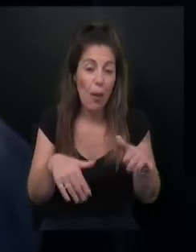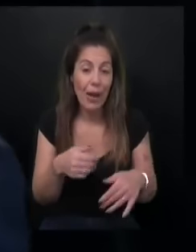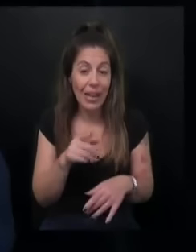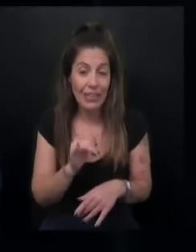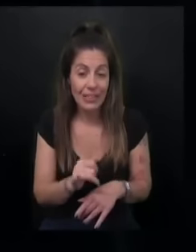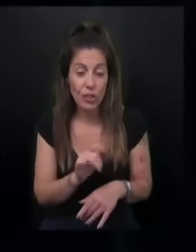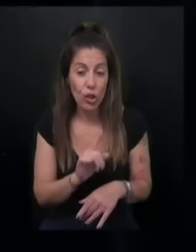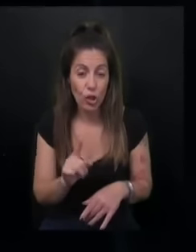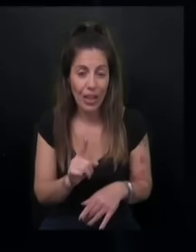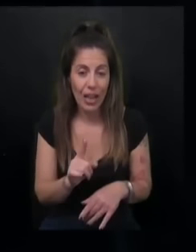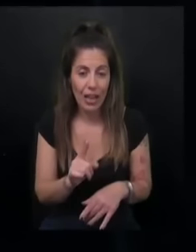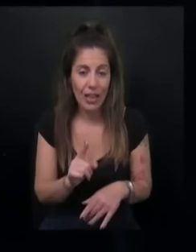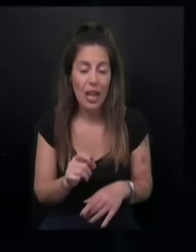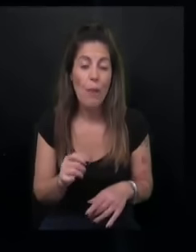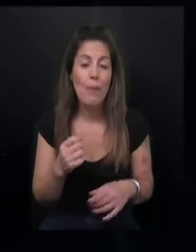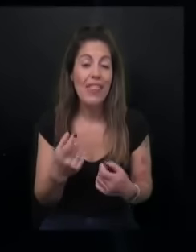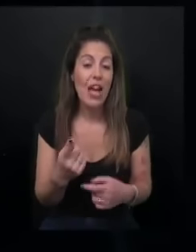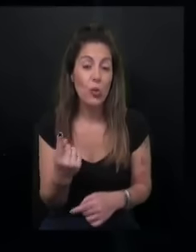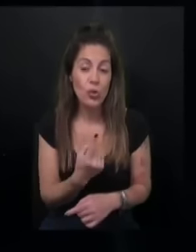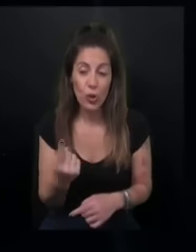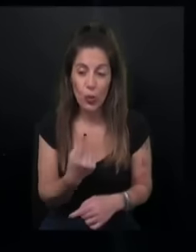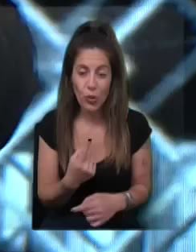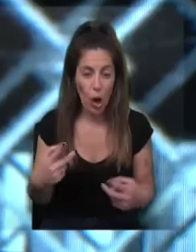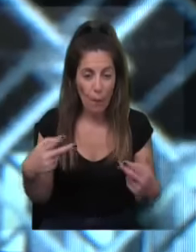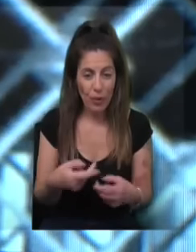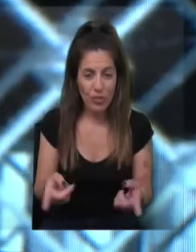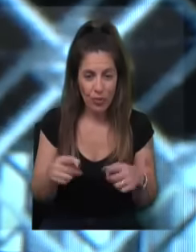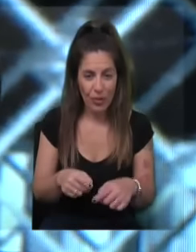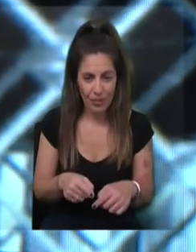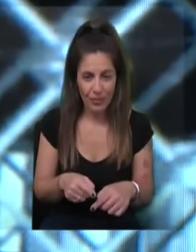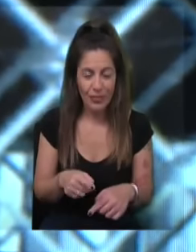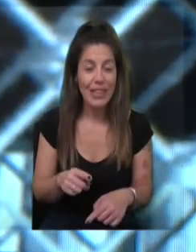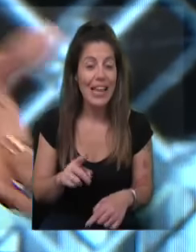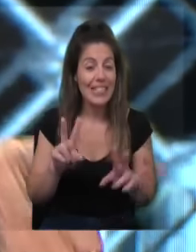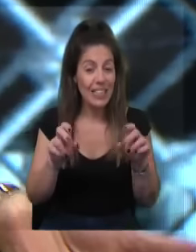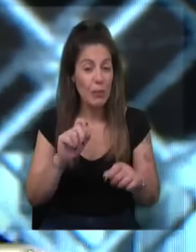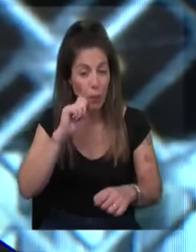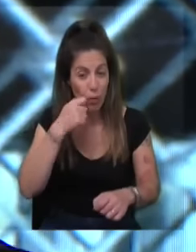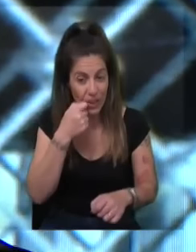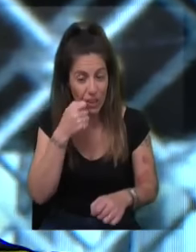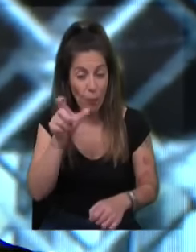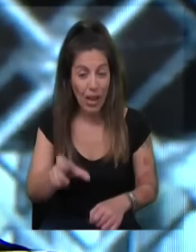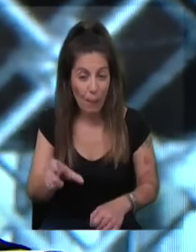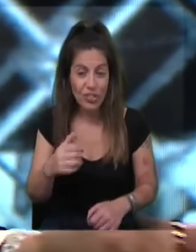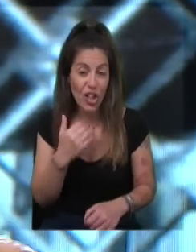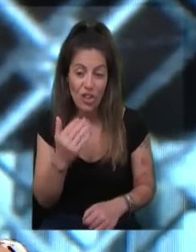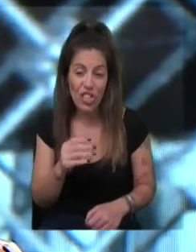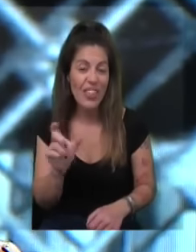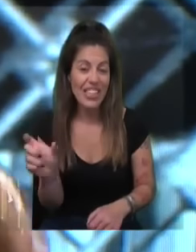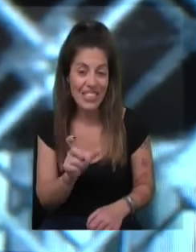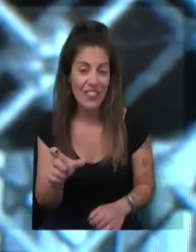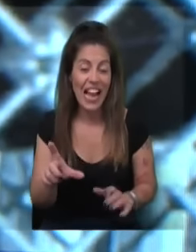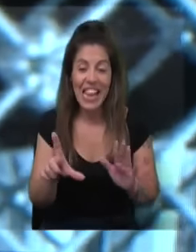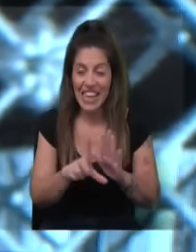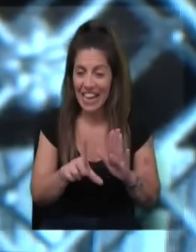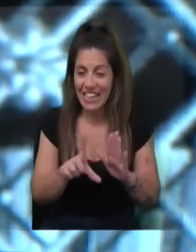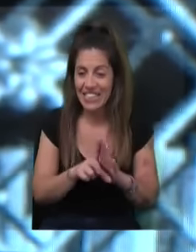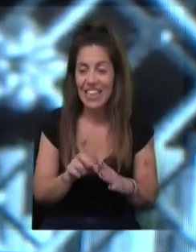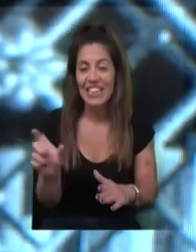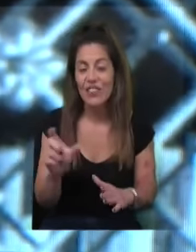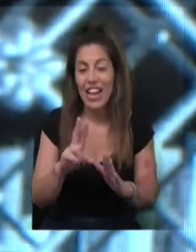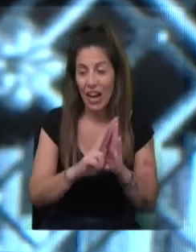ya está así que si me hacen me dan un segundo volvemos con este tema que es muy lindo Porque además la gente no sabe que quiere decir legalizar y Qué quiere